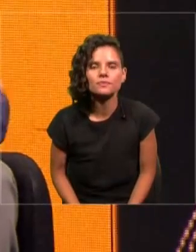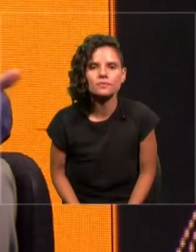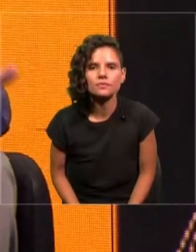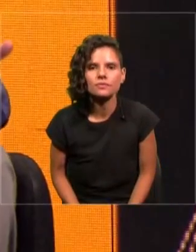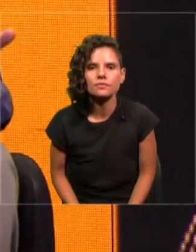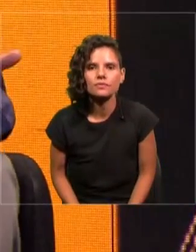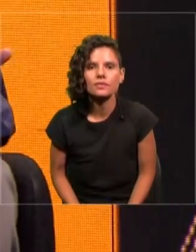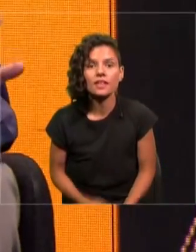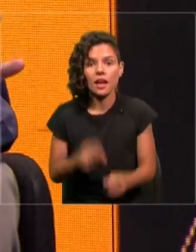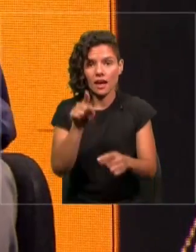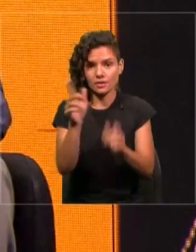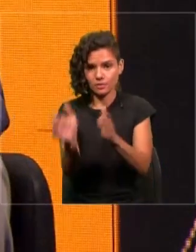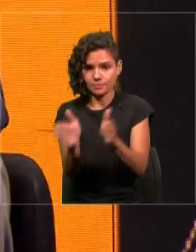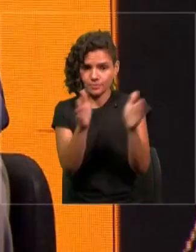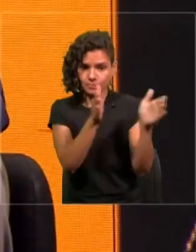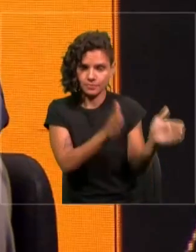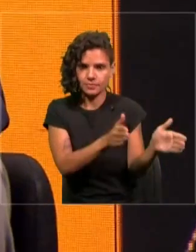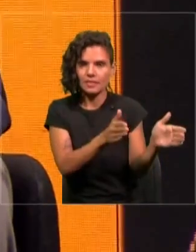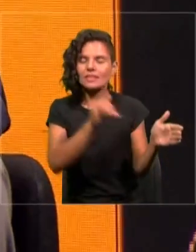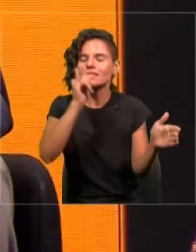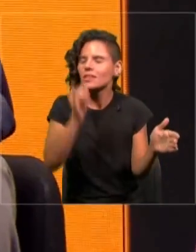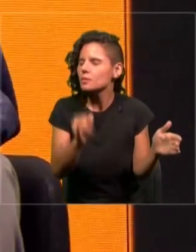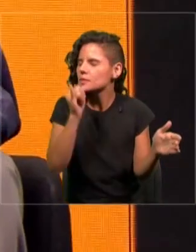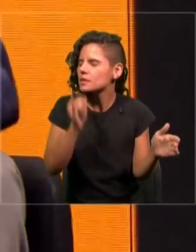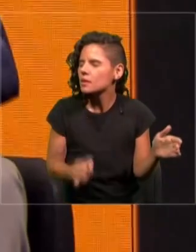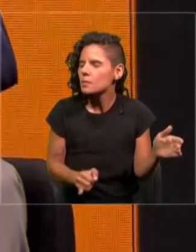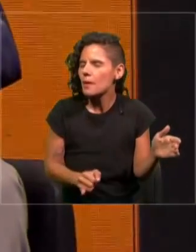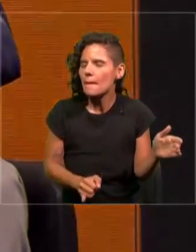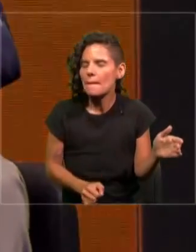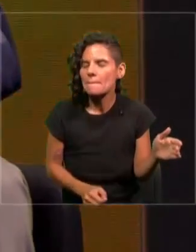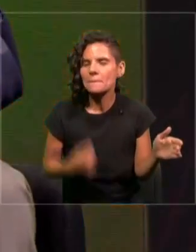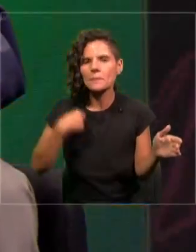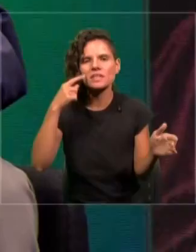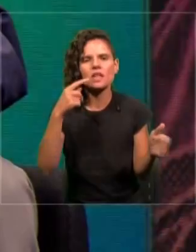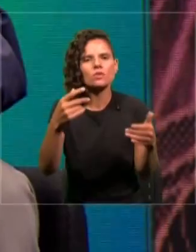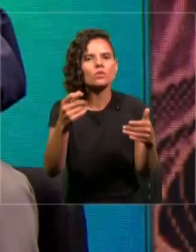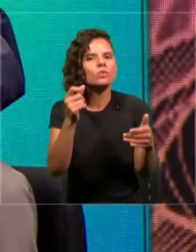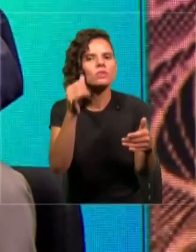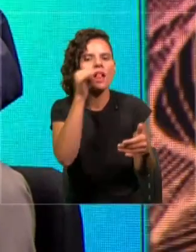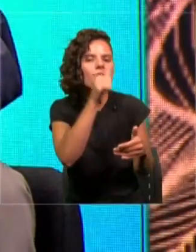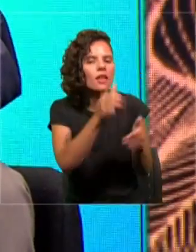Eso por un lado. Siempre es bueno situar el conflicto.